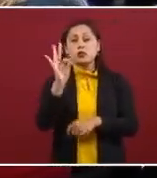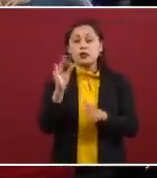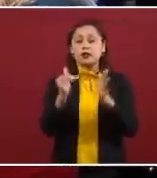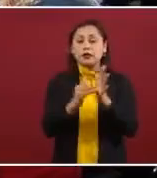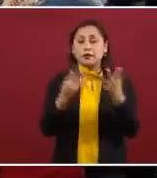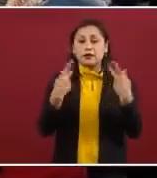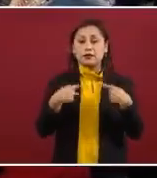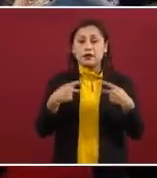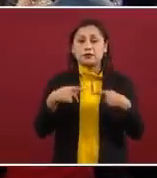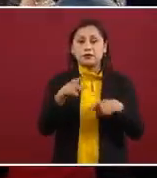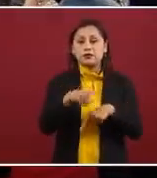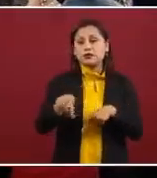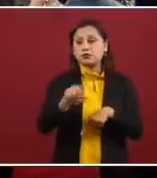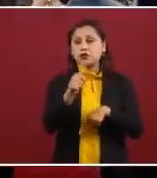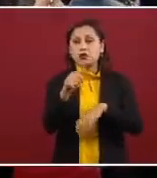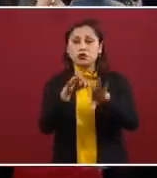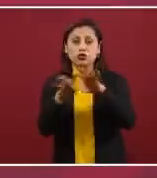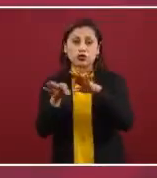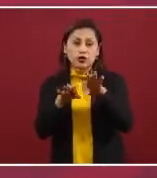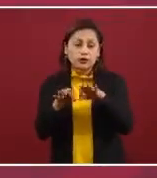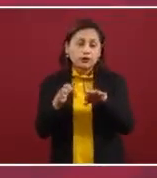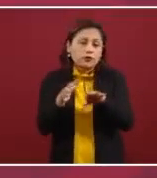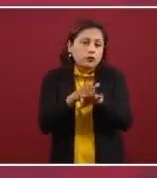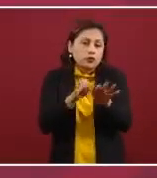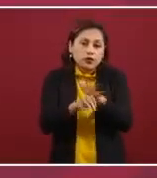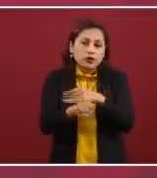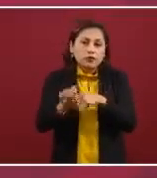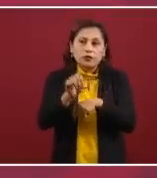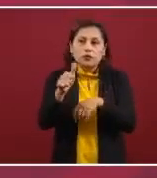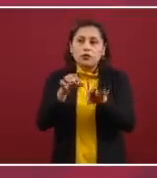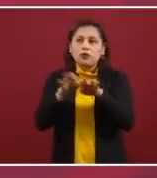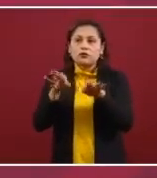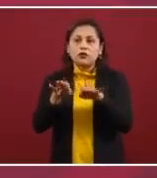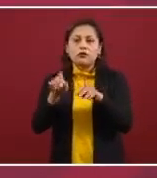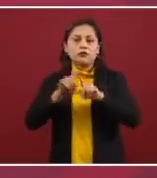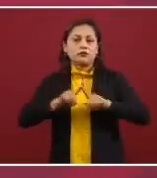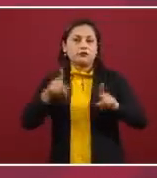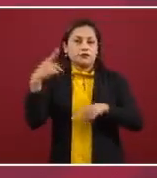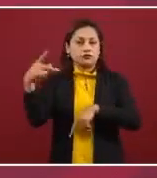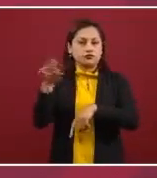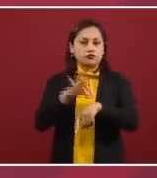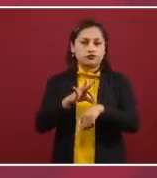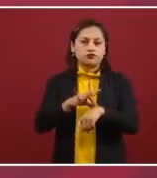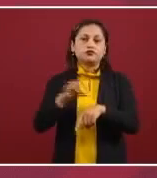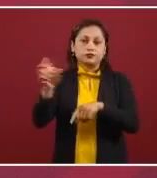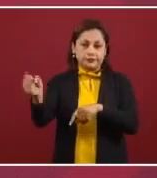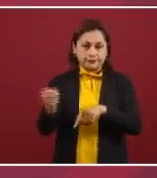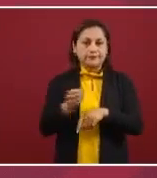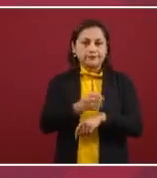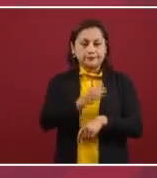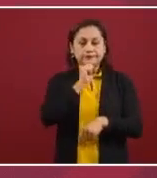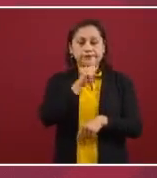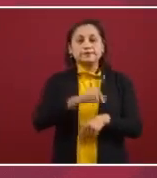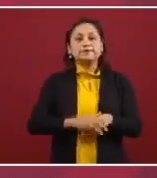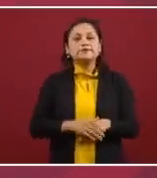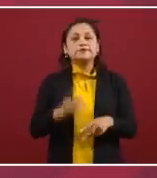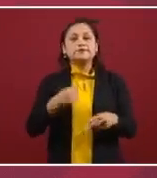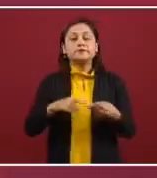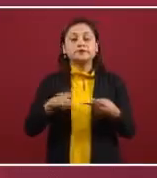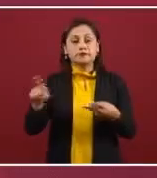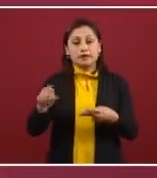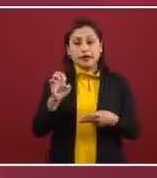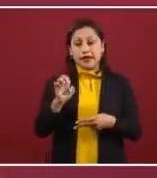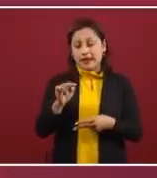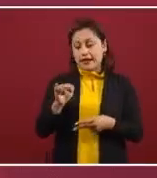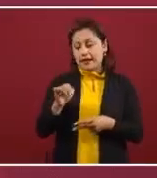es la adecuada, es decir, están subempleados. En la segunda pregunta, el ENARM, lo señalé hace